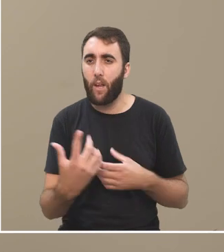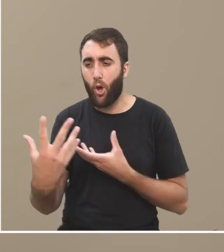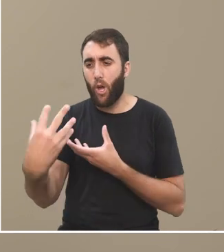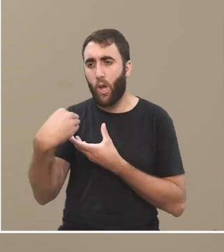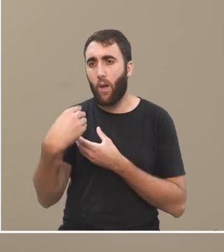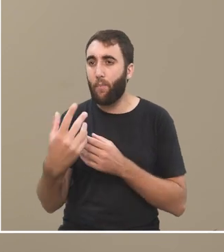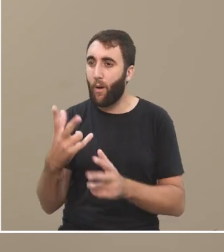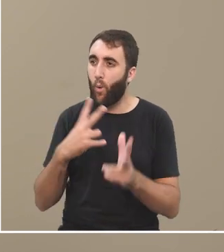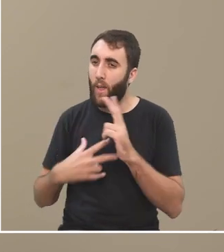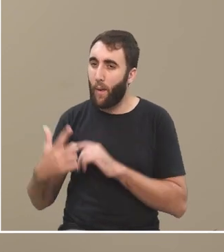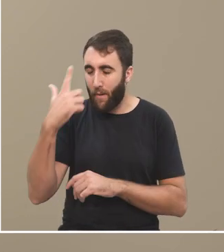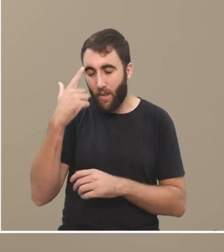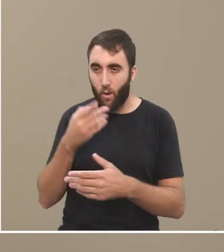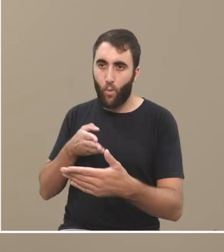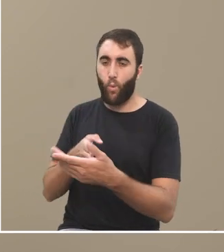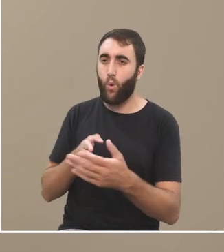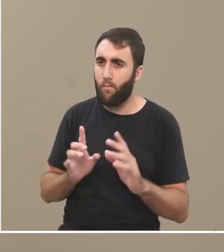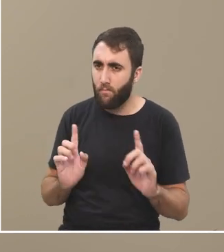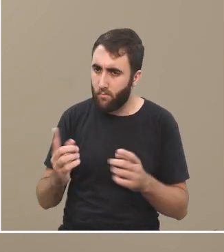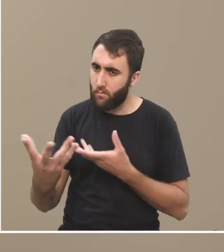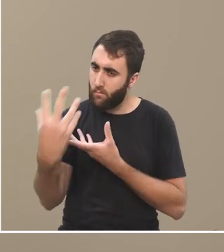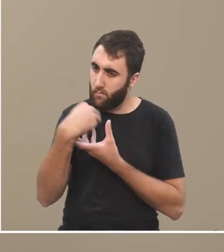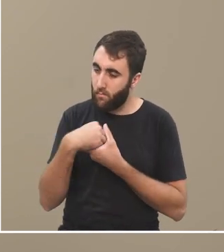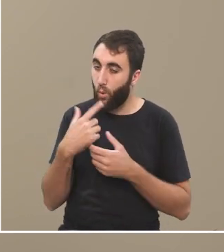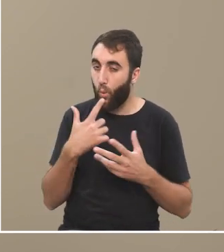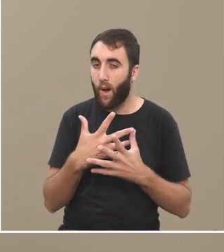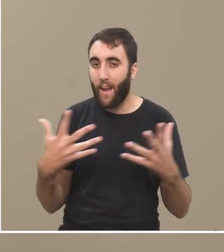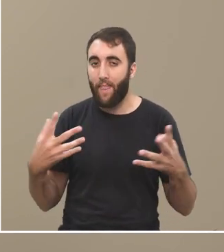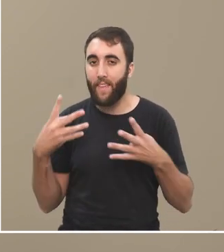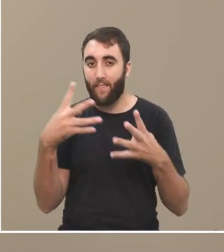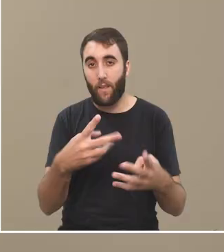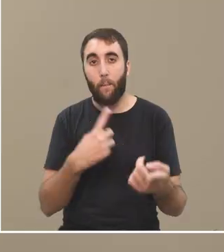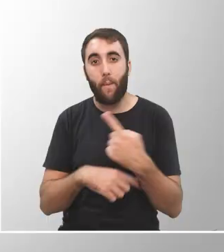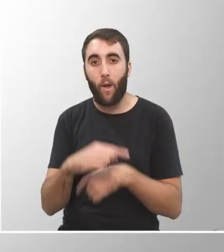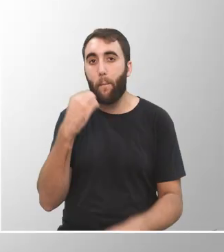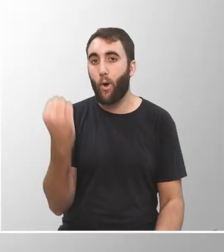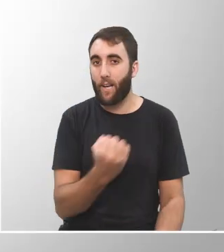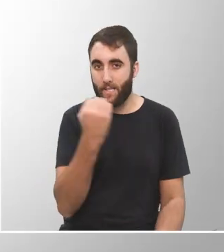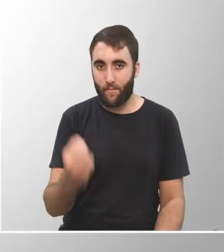parece fundamental desafío un gran desafío pero importantísimo porque si no